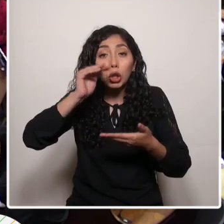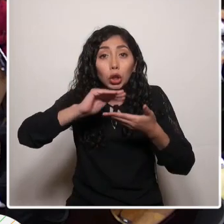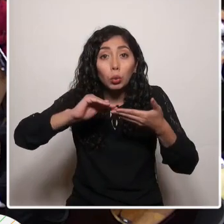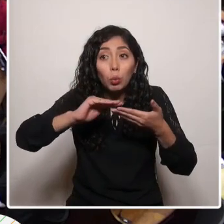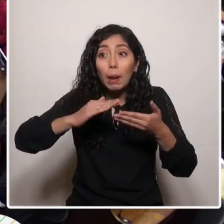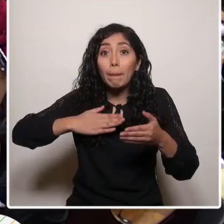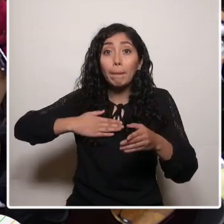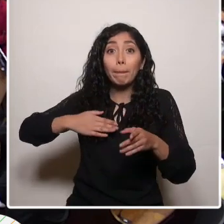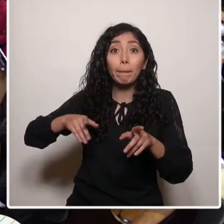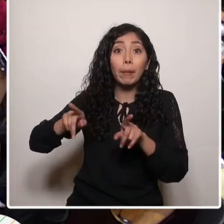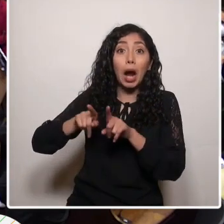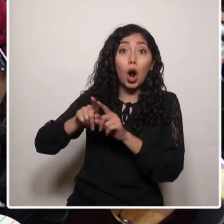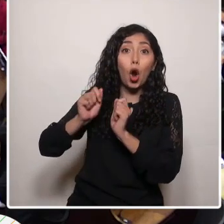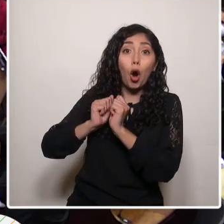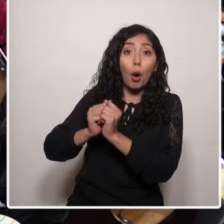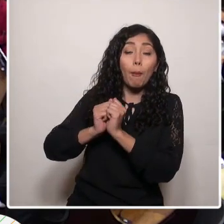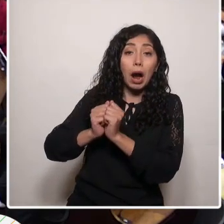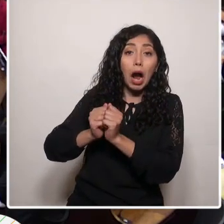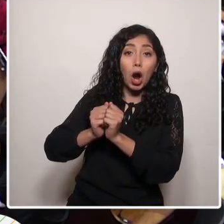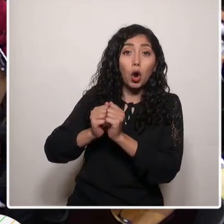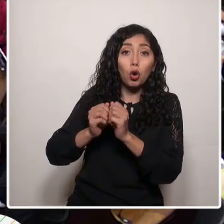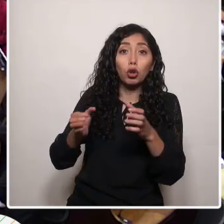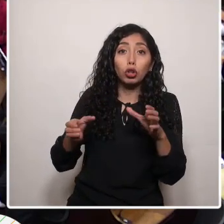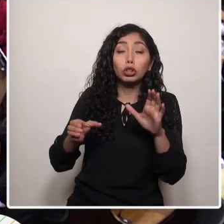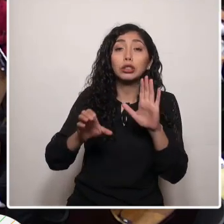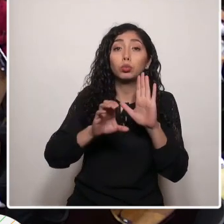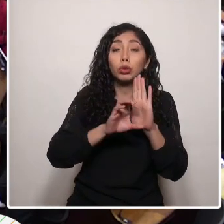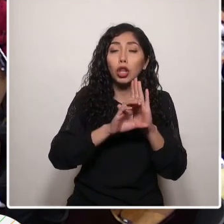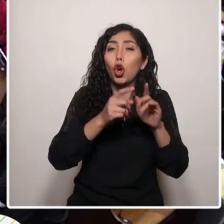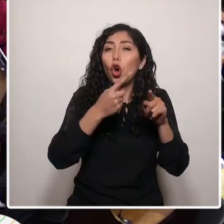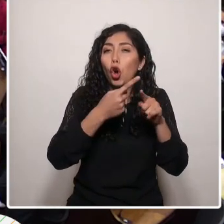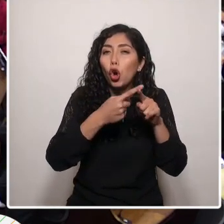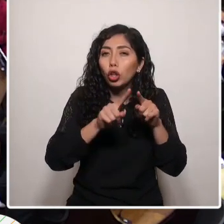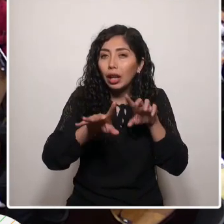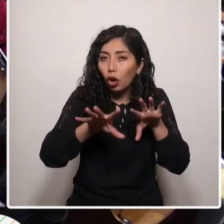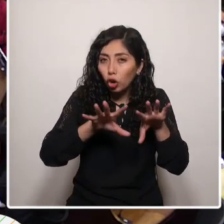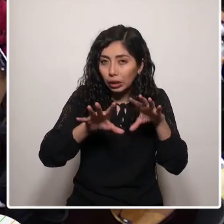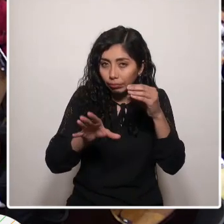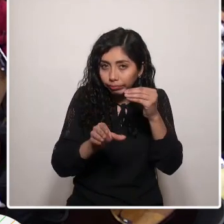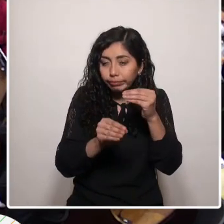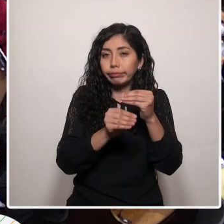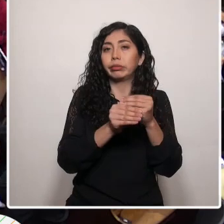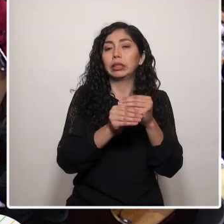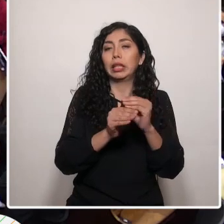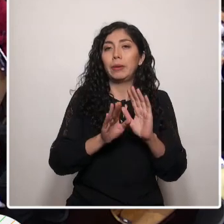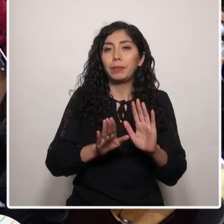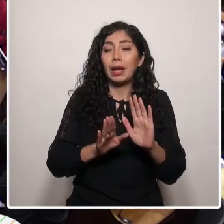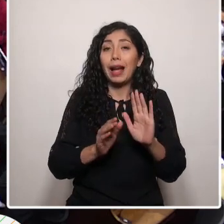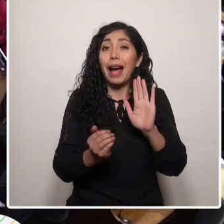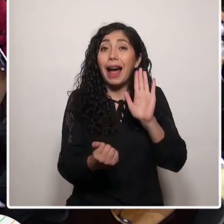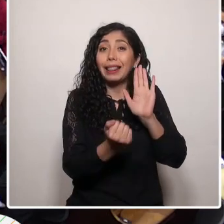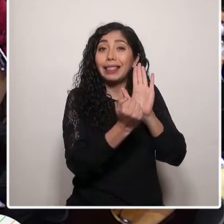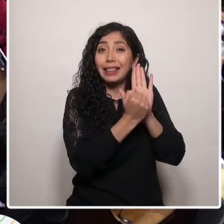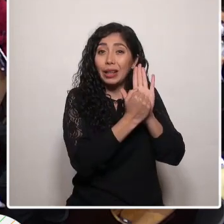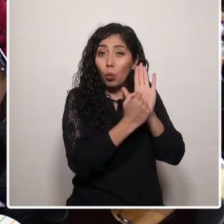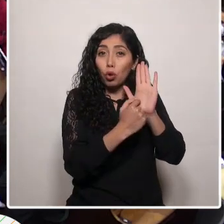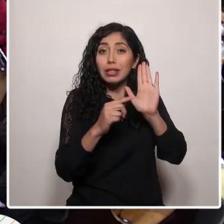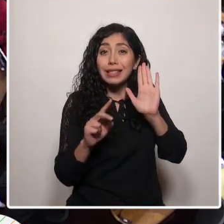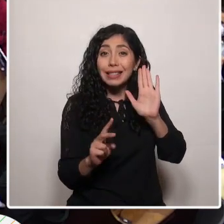hermanos constituyentes, otro punto, aparte de los que ya mencionamos, el artículo